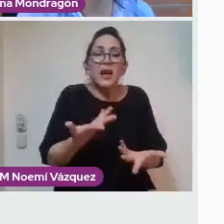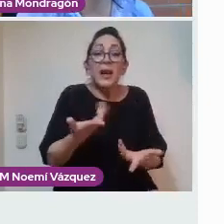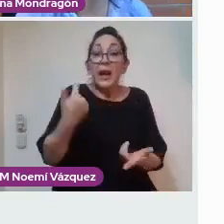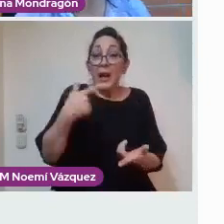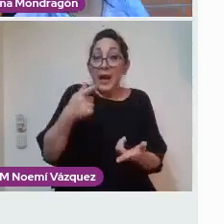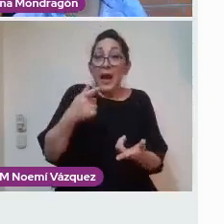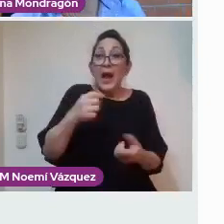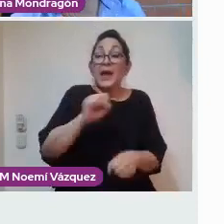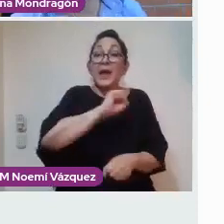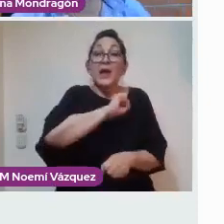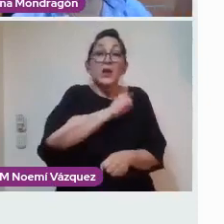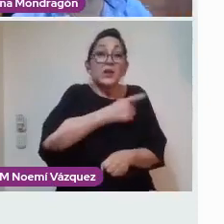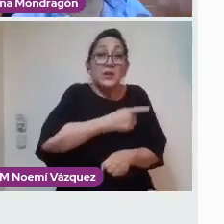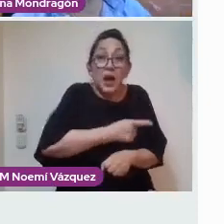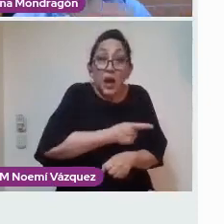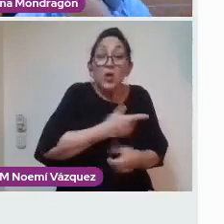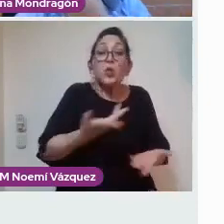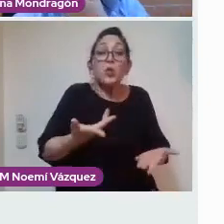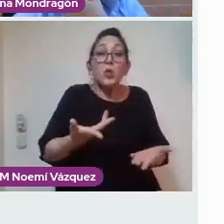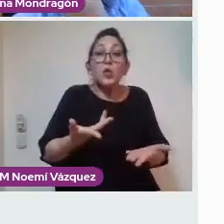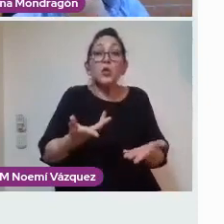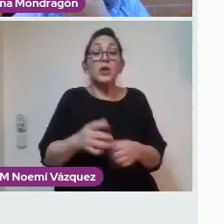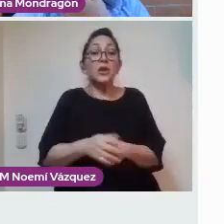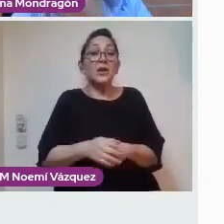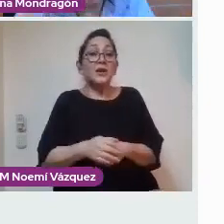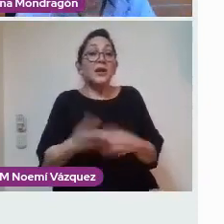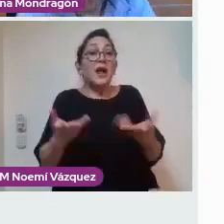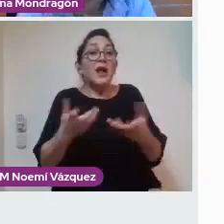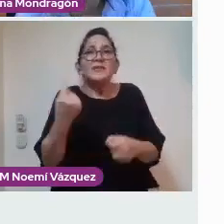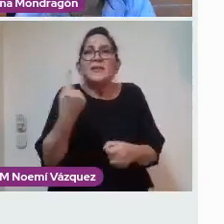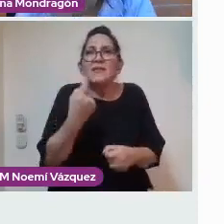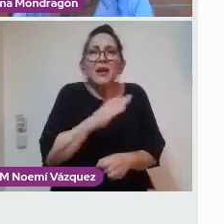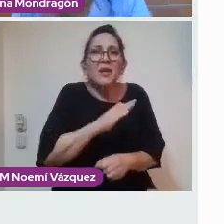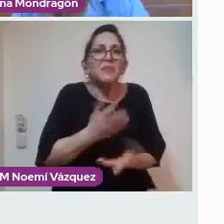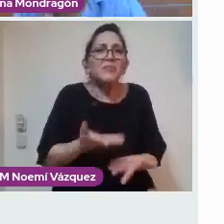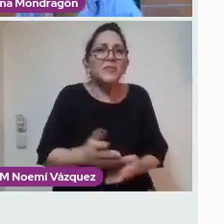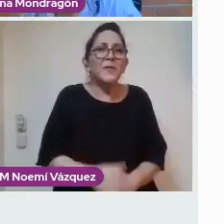como tomando un breve descanso.